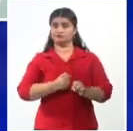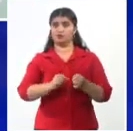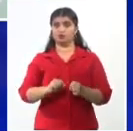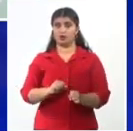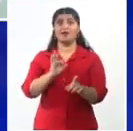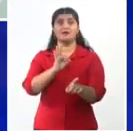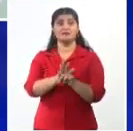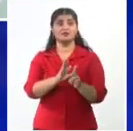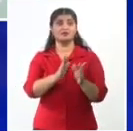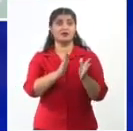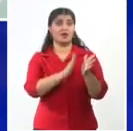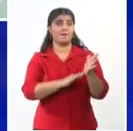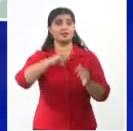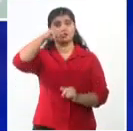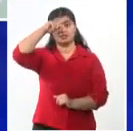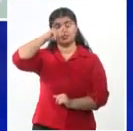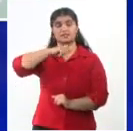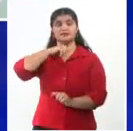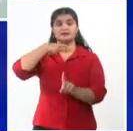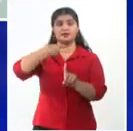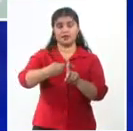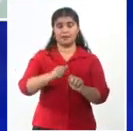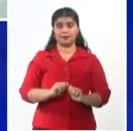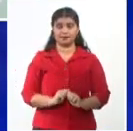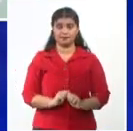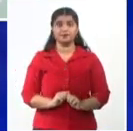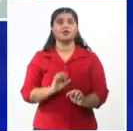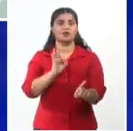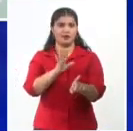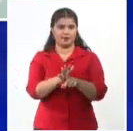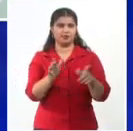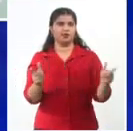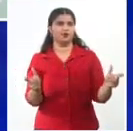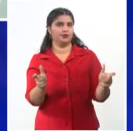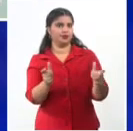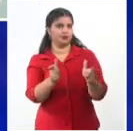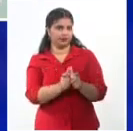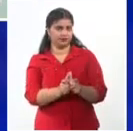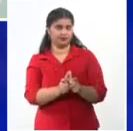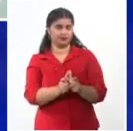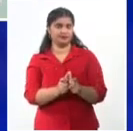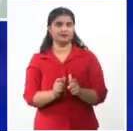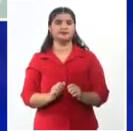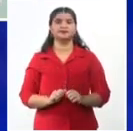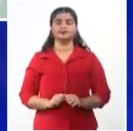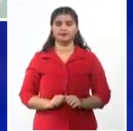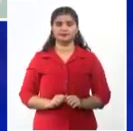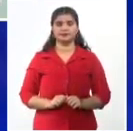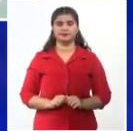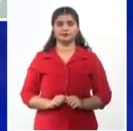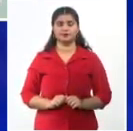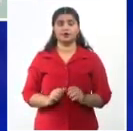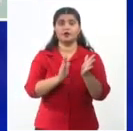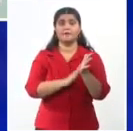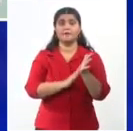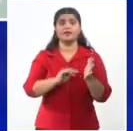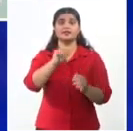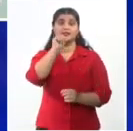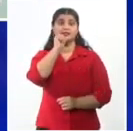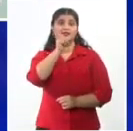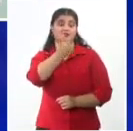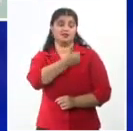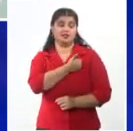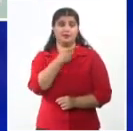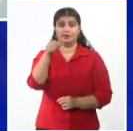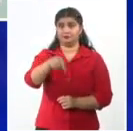mes de septiembre, que empezó la reducción. Y que ya el mes de diciembre, con